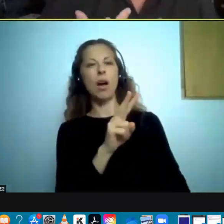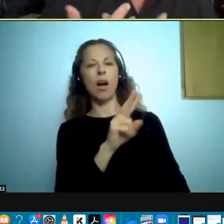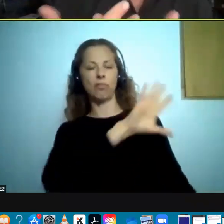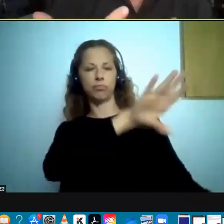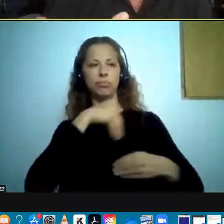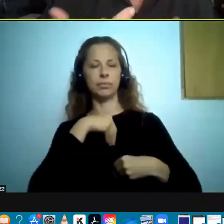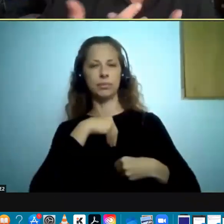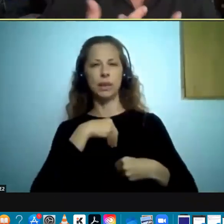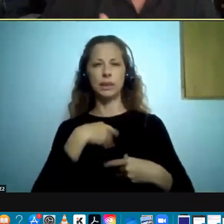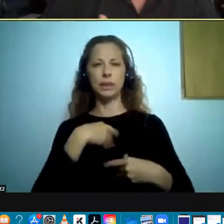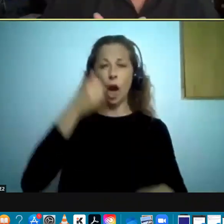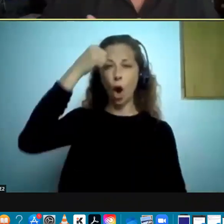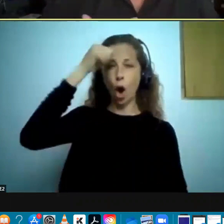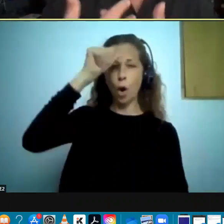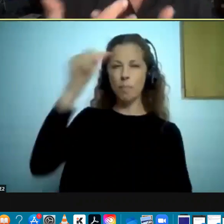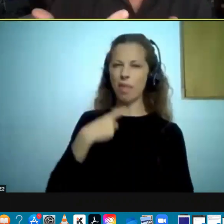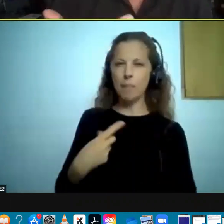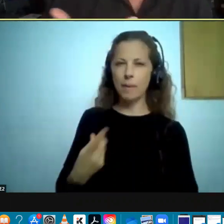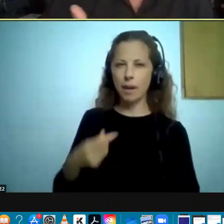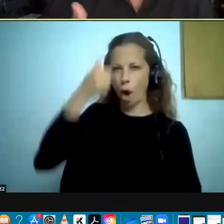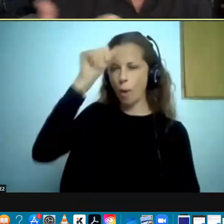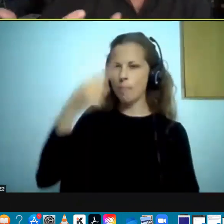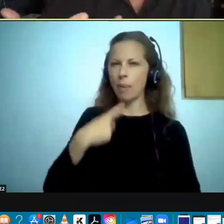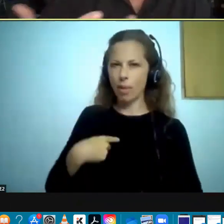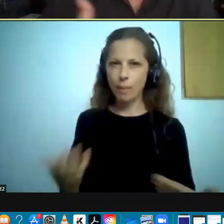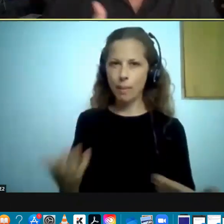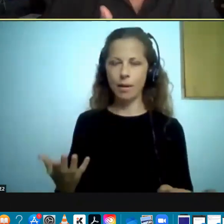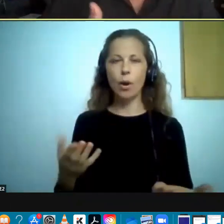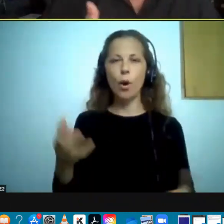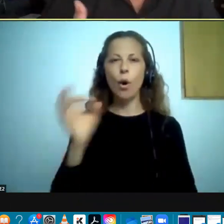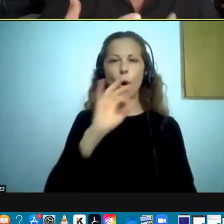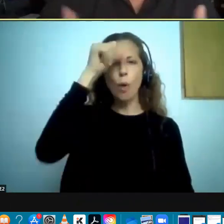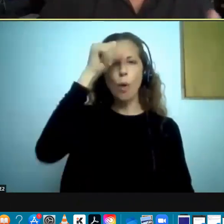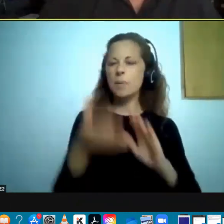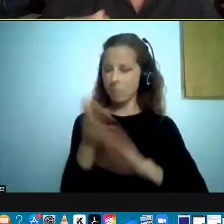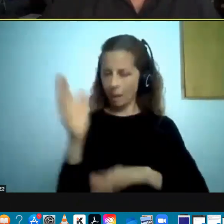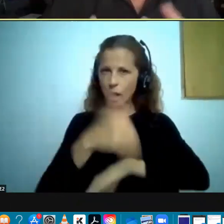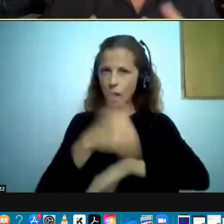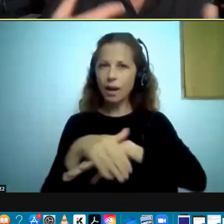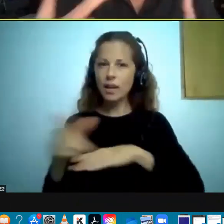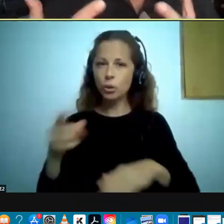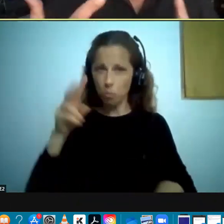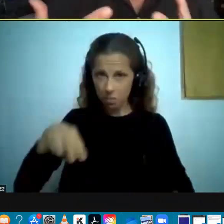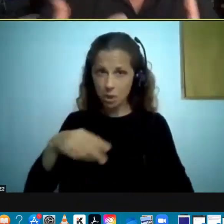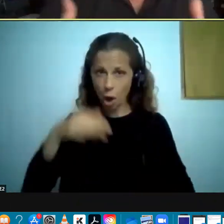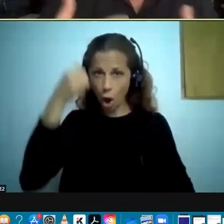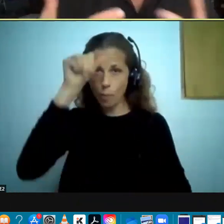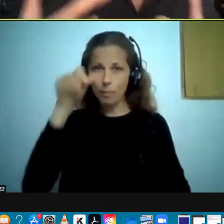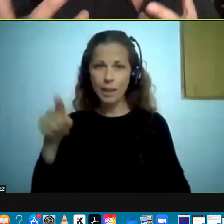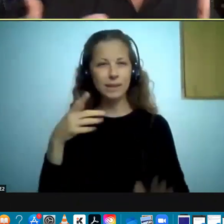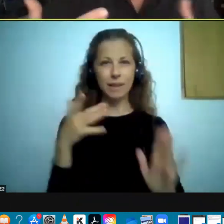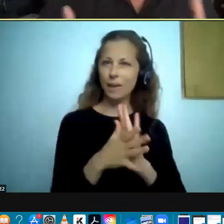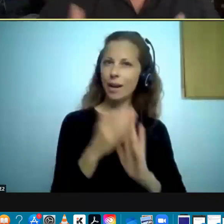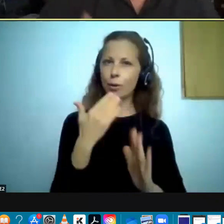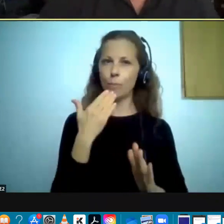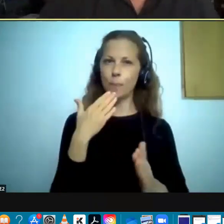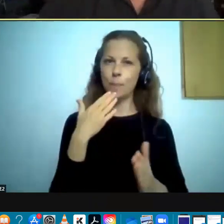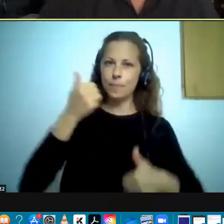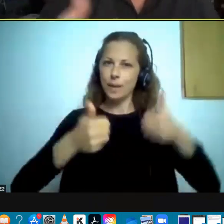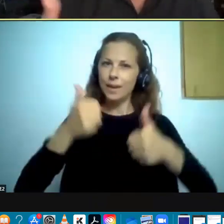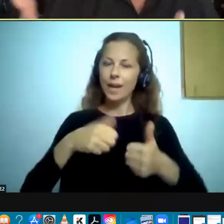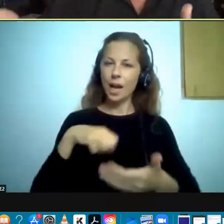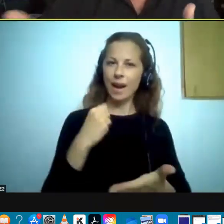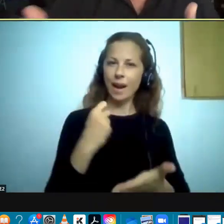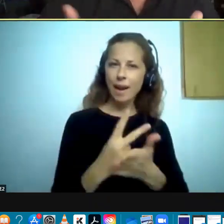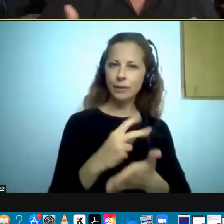la cara, si eres hombre, sal a la calle, si eres hombre, dime esto, dime lo otro. Ese retar en la masculinidad, no solo en la conducta,